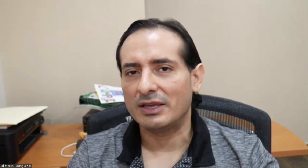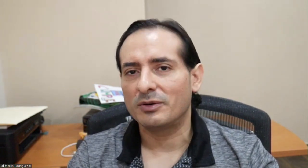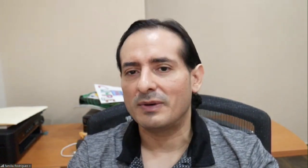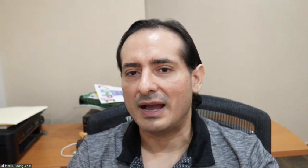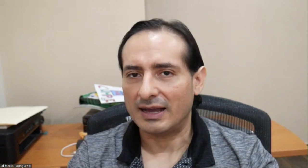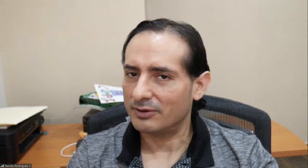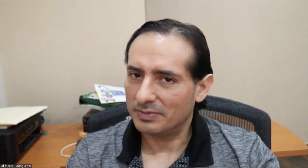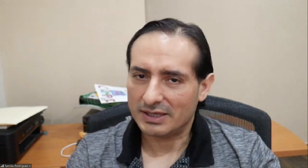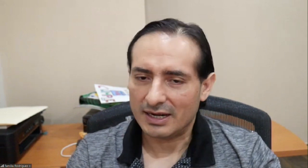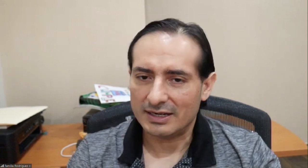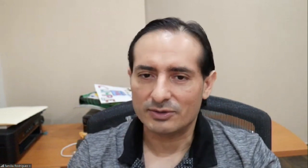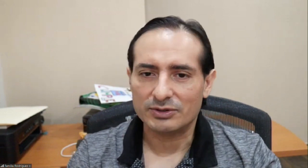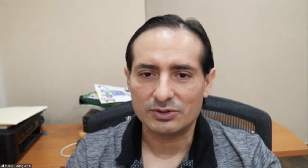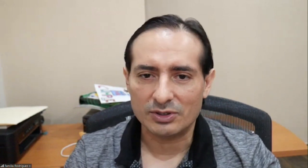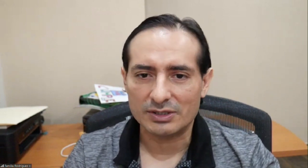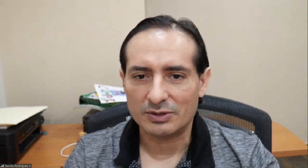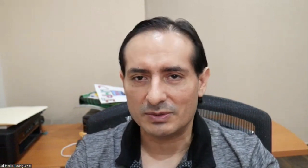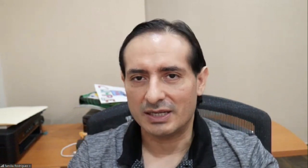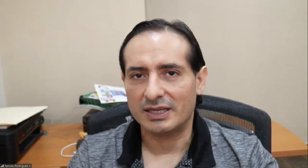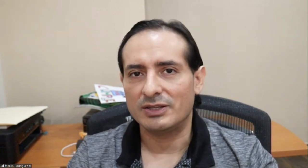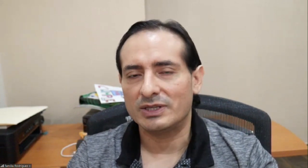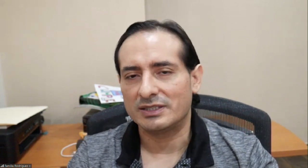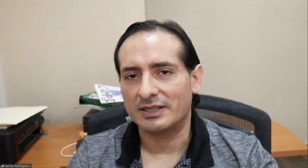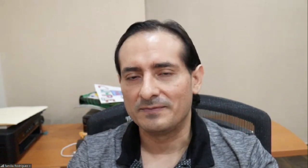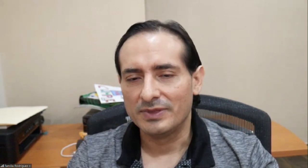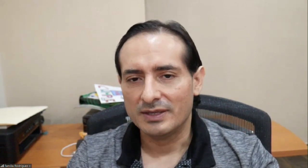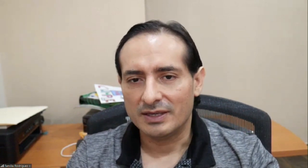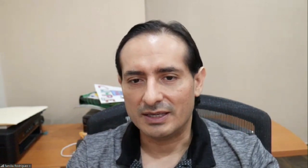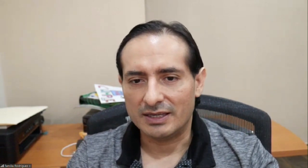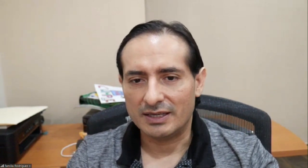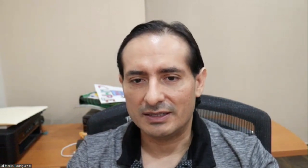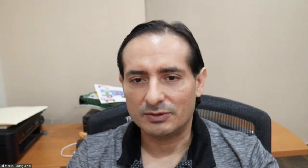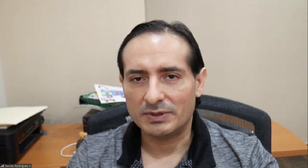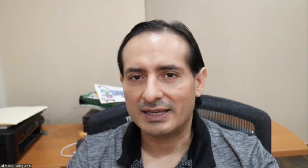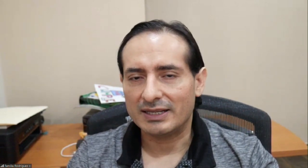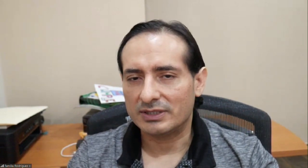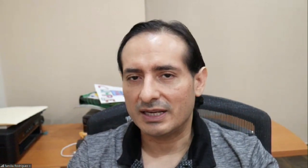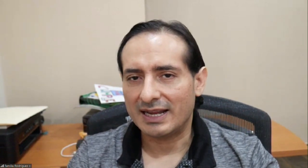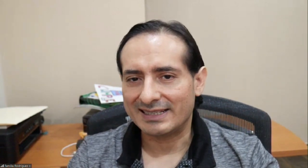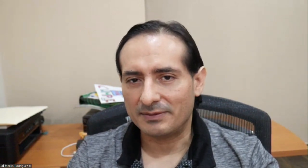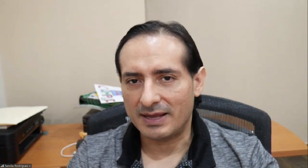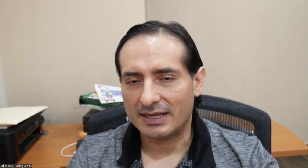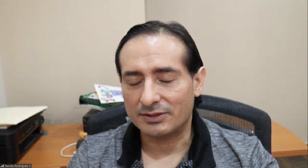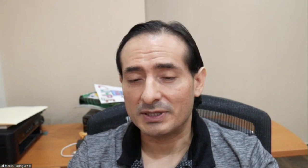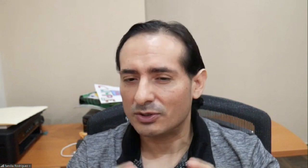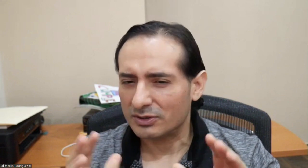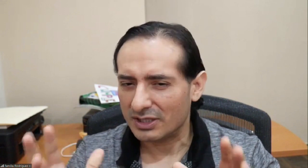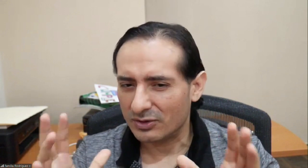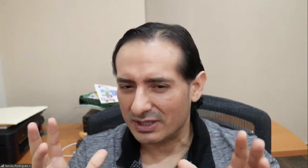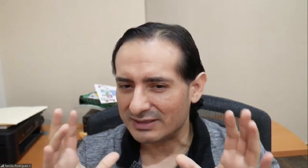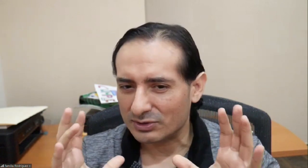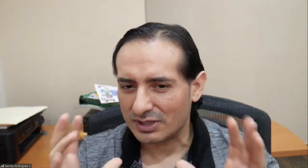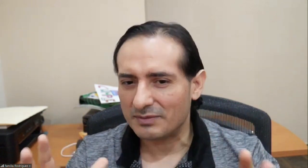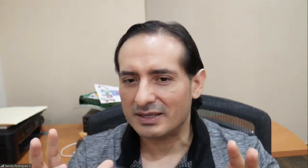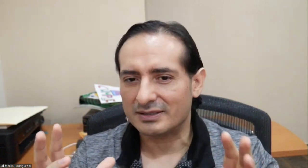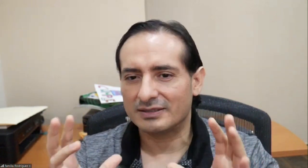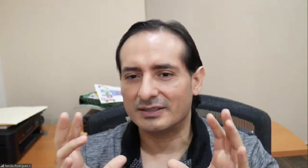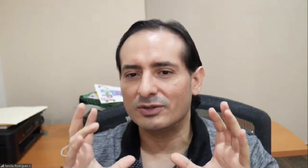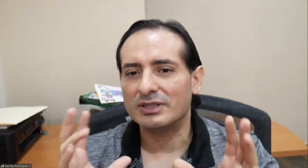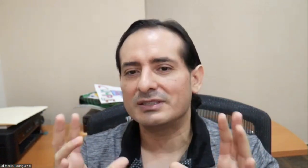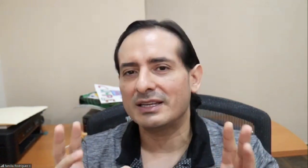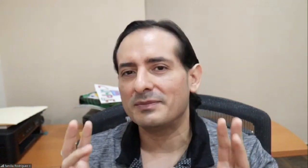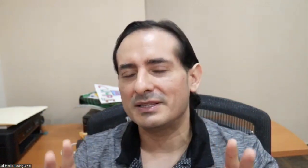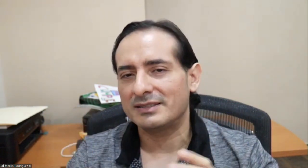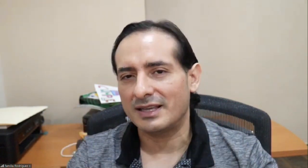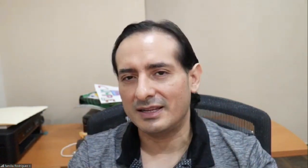de México va a complicar las negociaciones que hubiera querido hacer, se hubieran querido hacer en la Casa Blanca. Sobre todo, te digo, en estos temas que